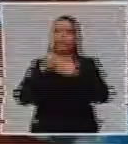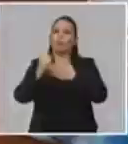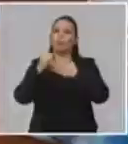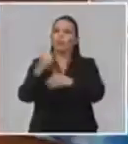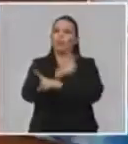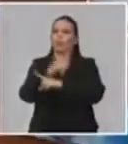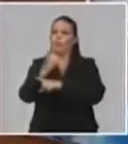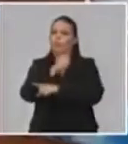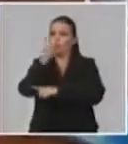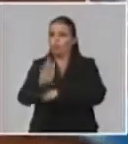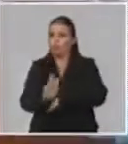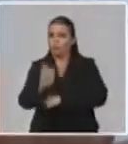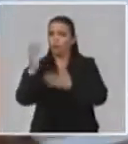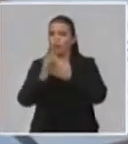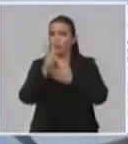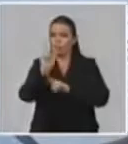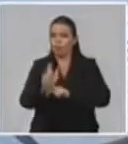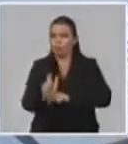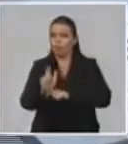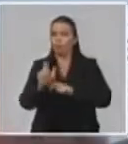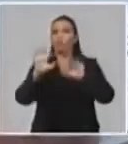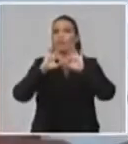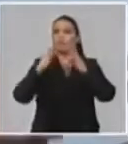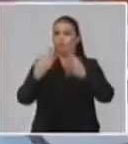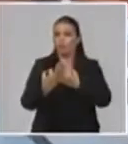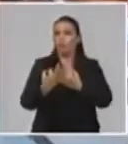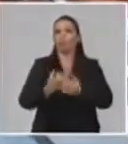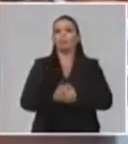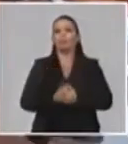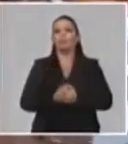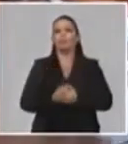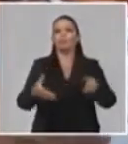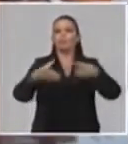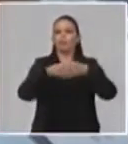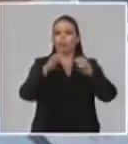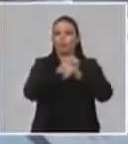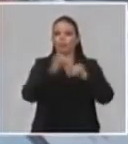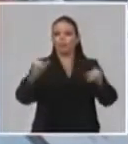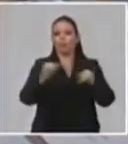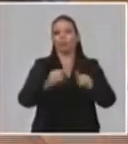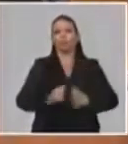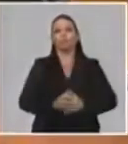alumnos y familiares. Jaycee Delgado para este espacio informativo.